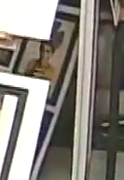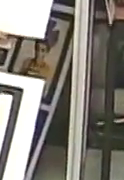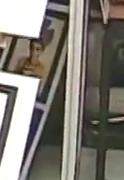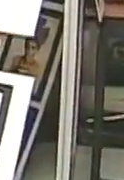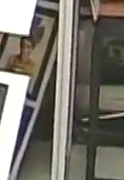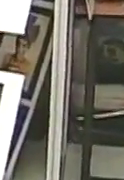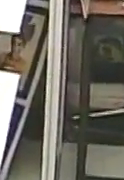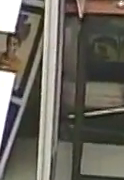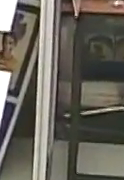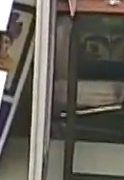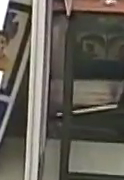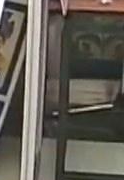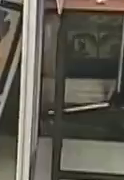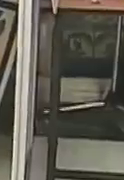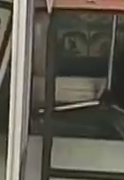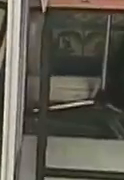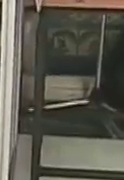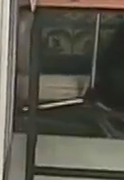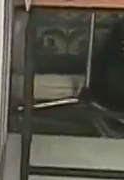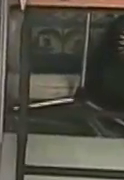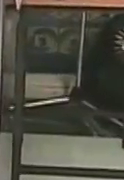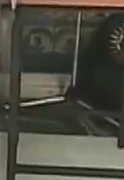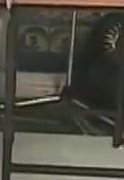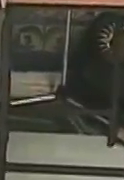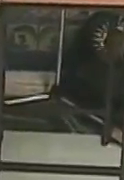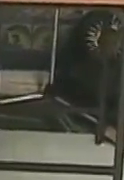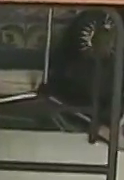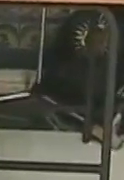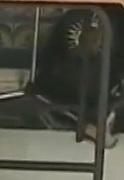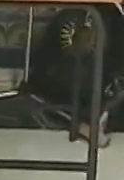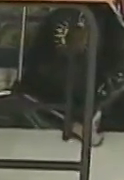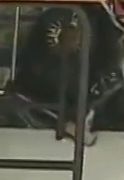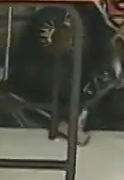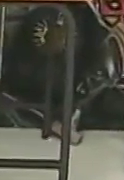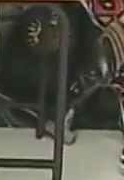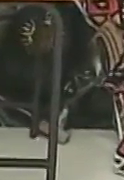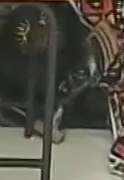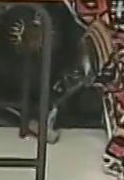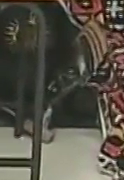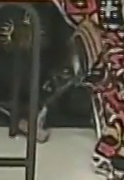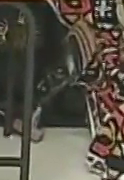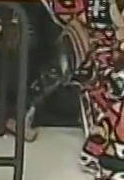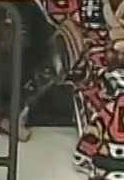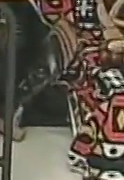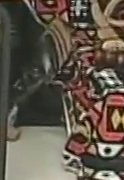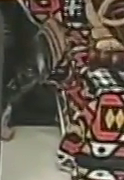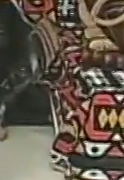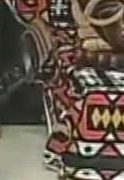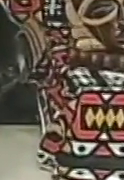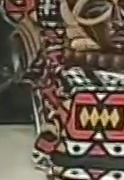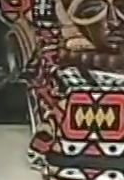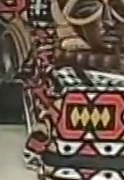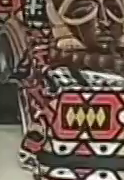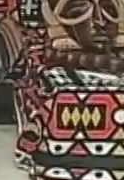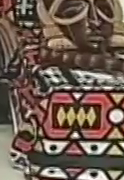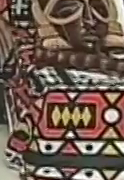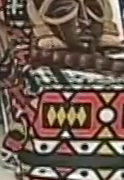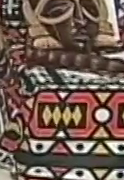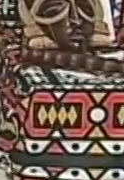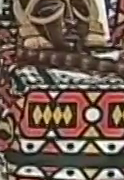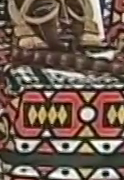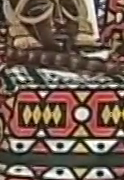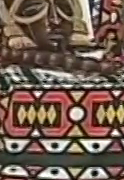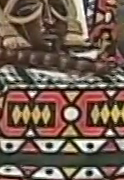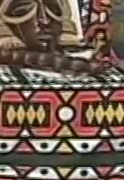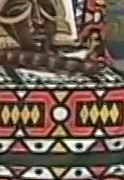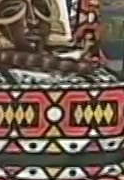una ola de xenofobia inducida pretende convertir a Venezuela en una mala palabra, aquí nosotros reivindicamos el carácter